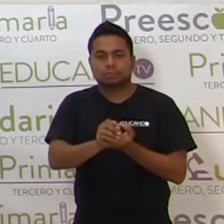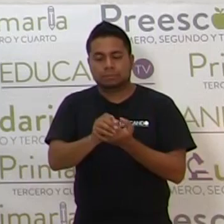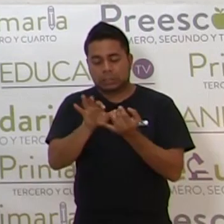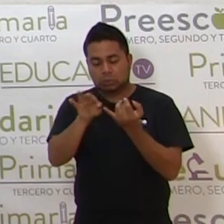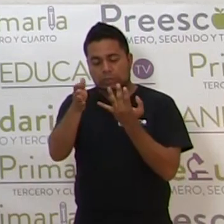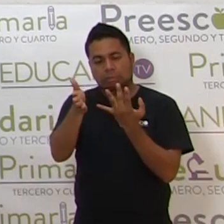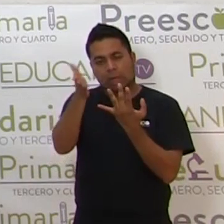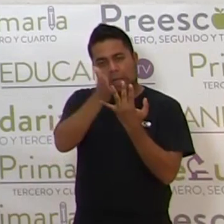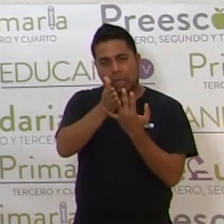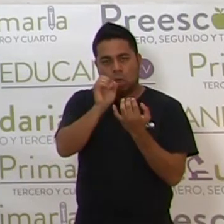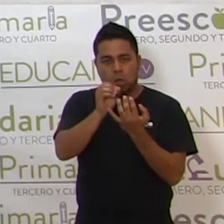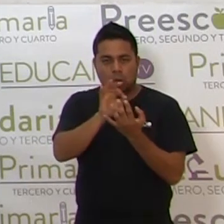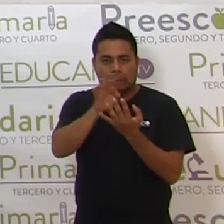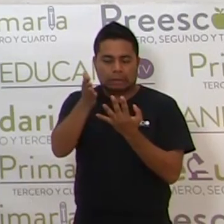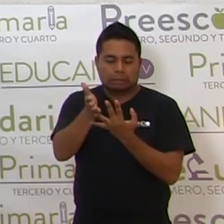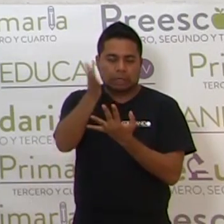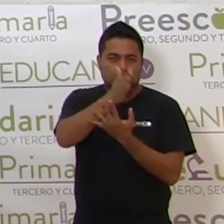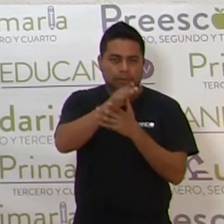Voy a borrar.